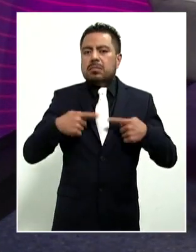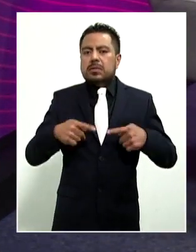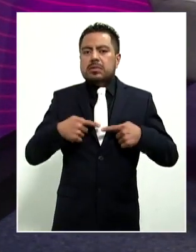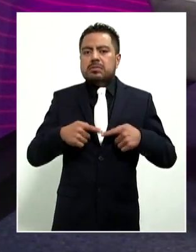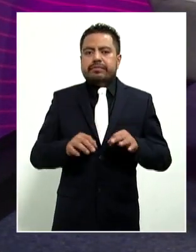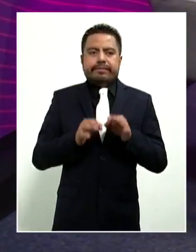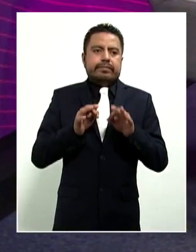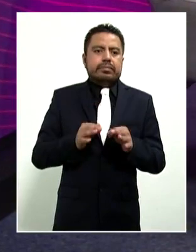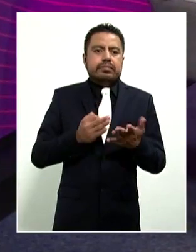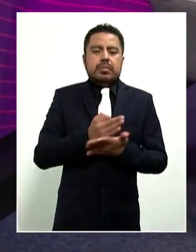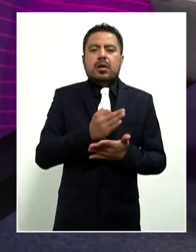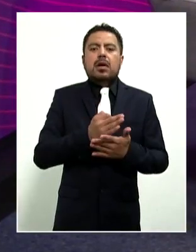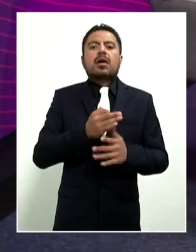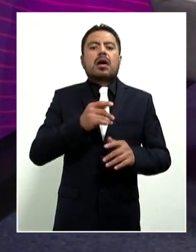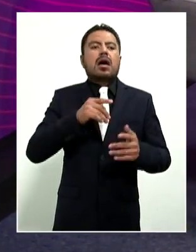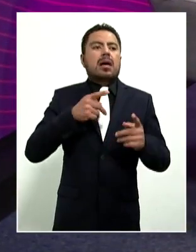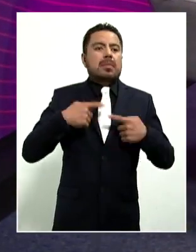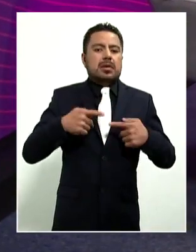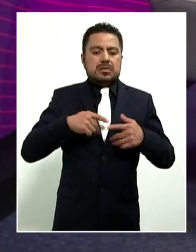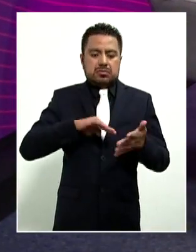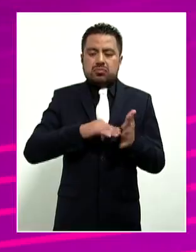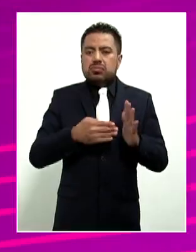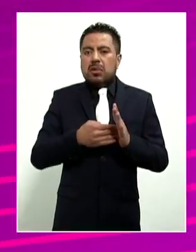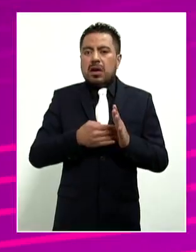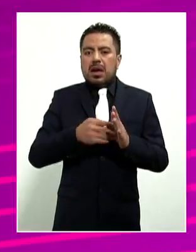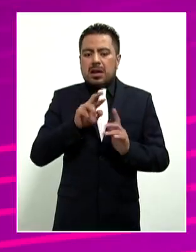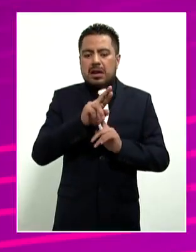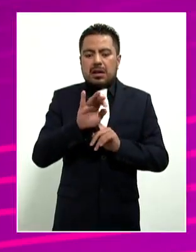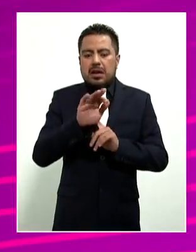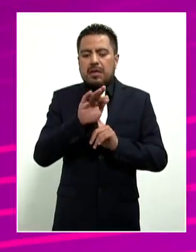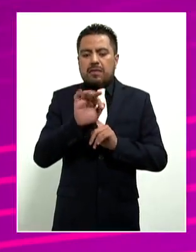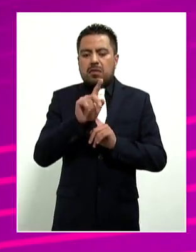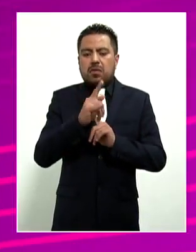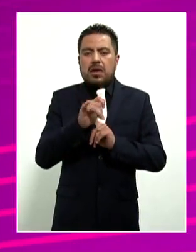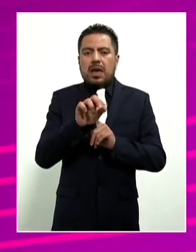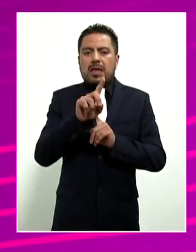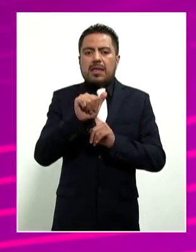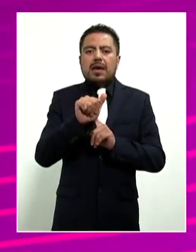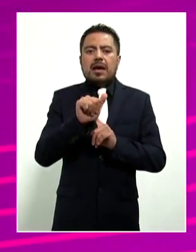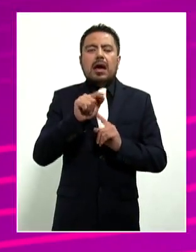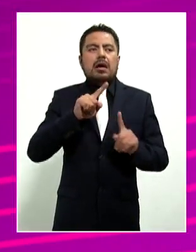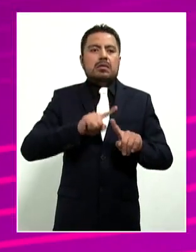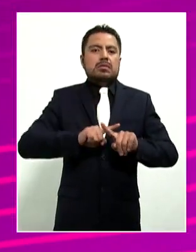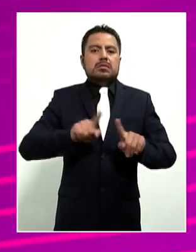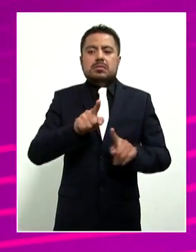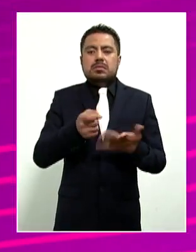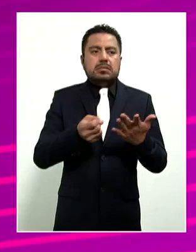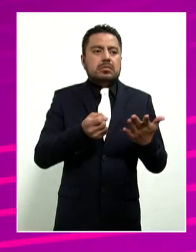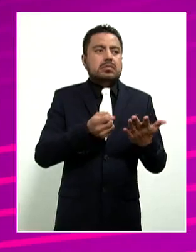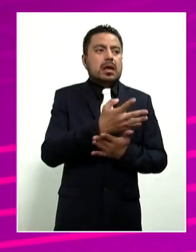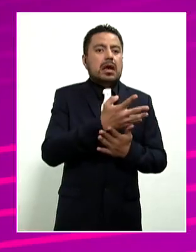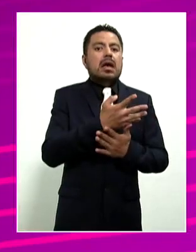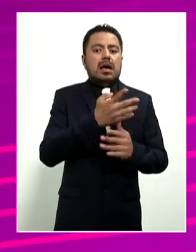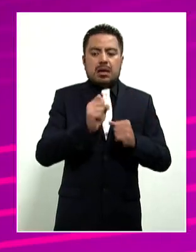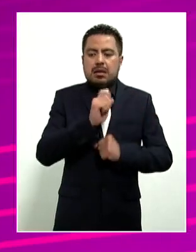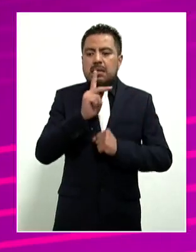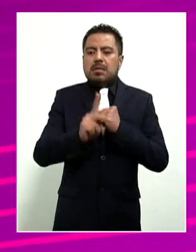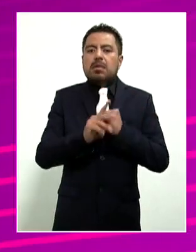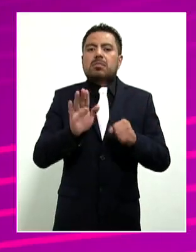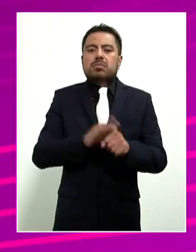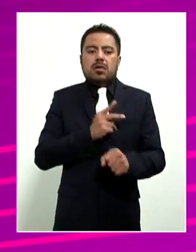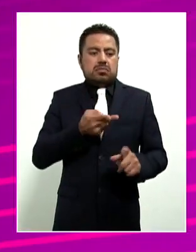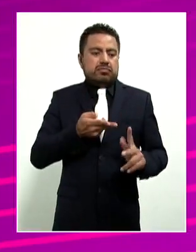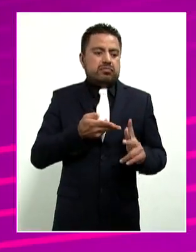refugiada. La persona refugiada es distinta por el hecho que ha salido de su país por motivos de